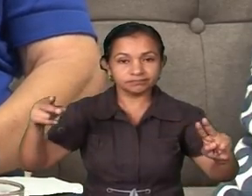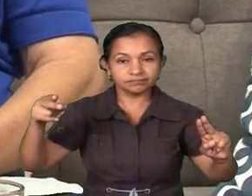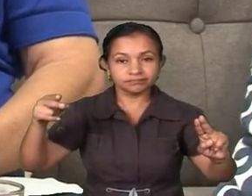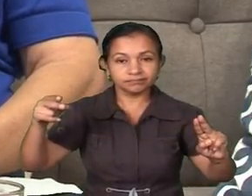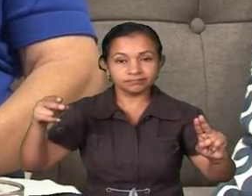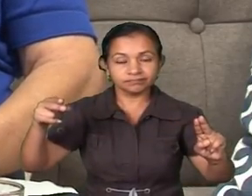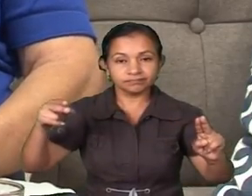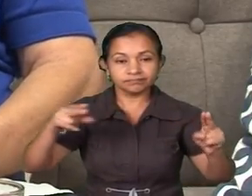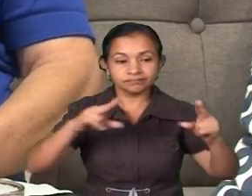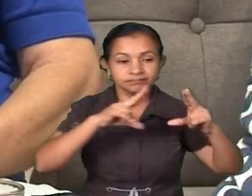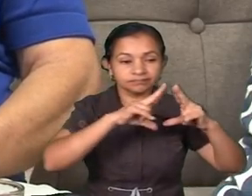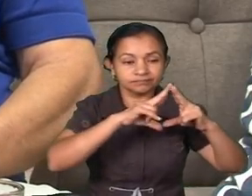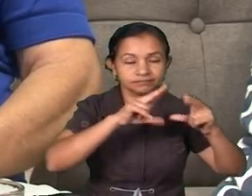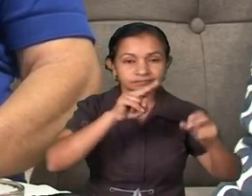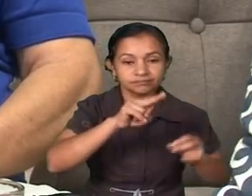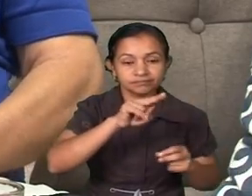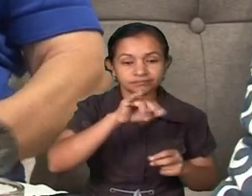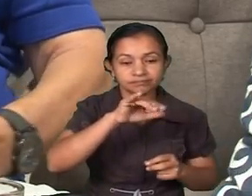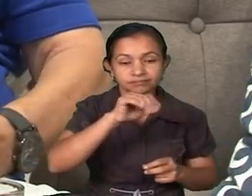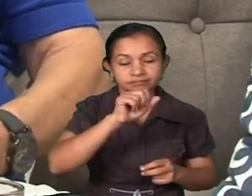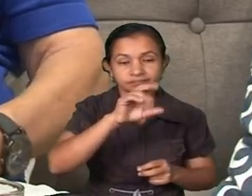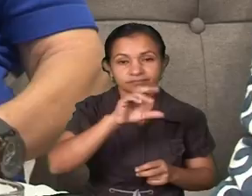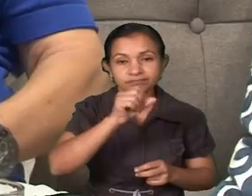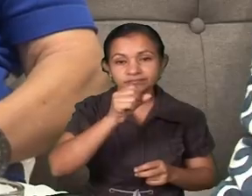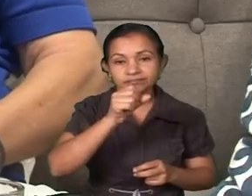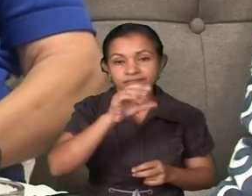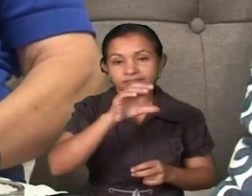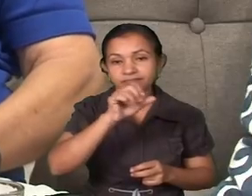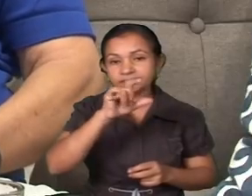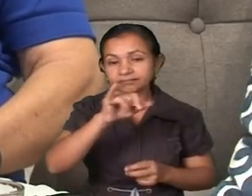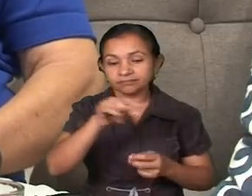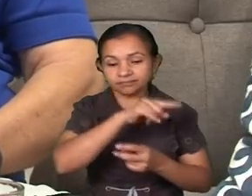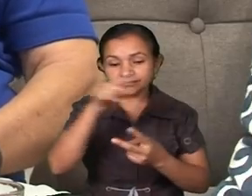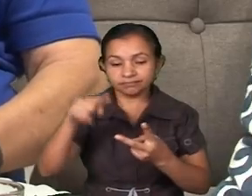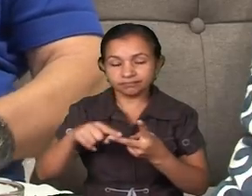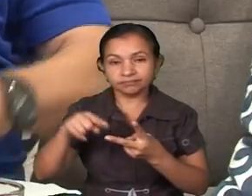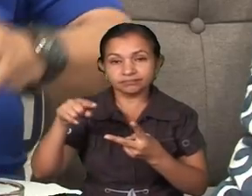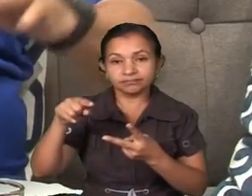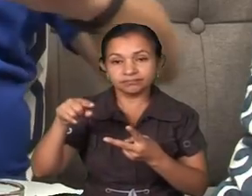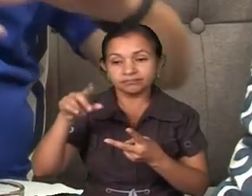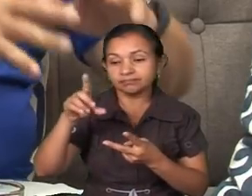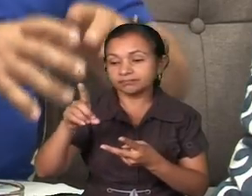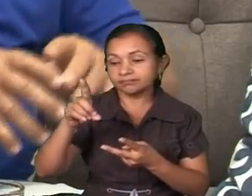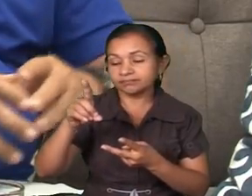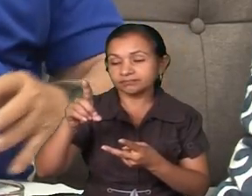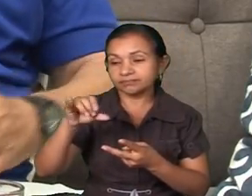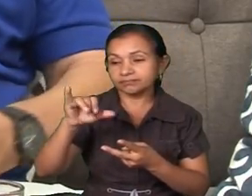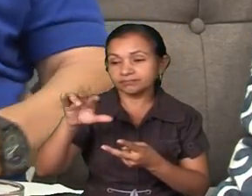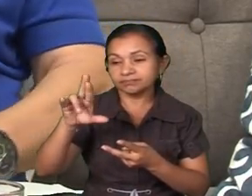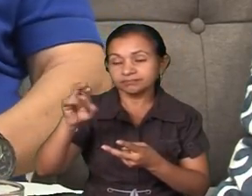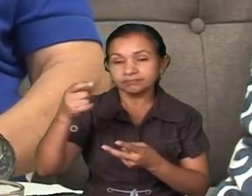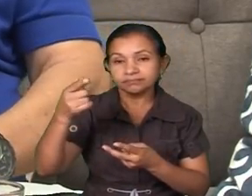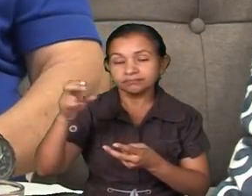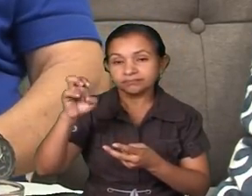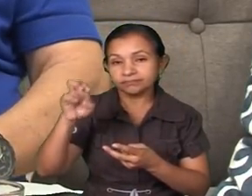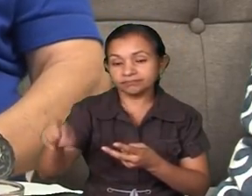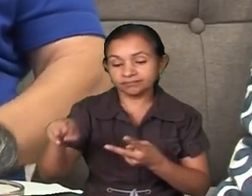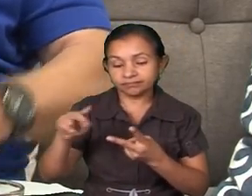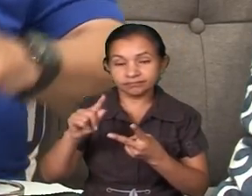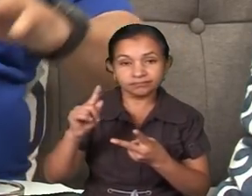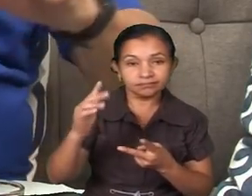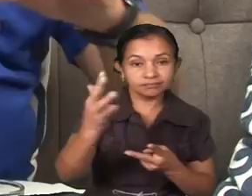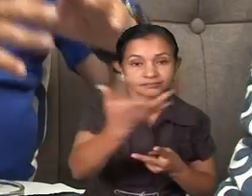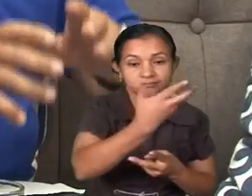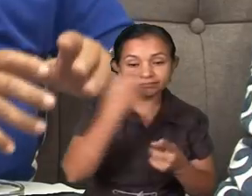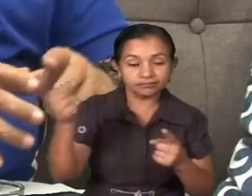Uno de Nicaragua-Cali y otro de Iriangén. Todos estos golpistas, todos